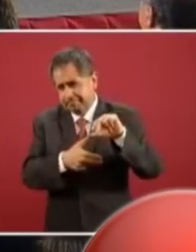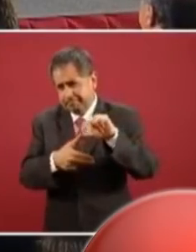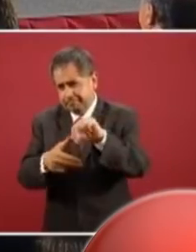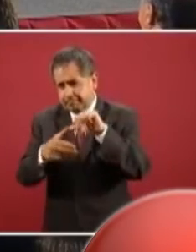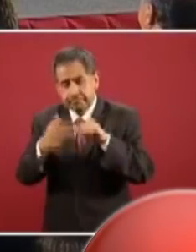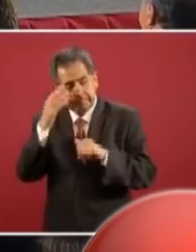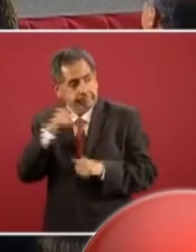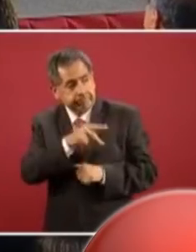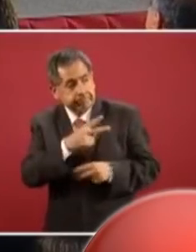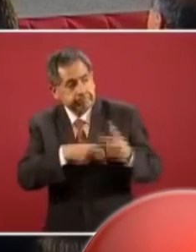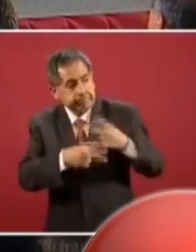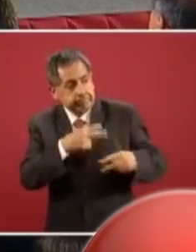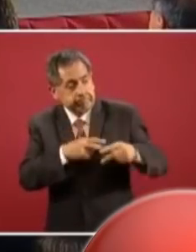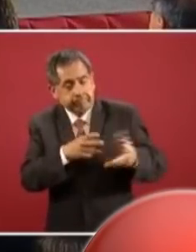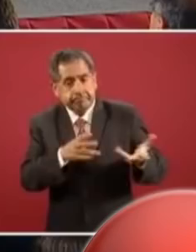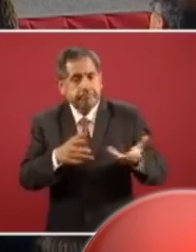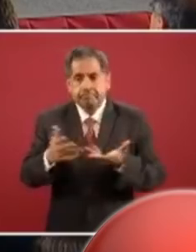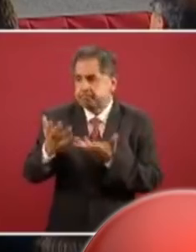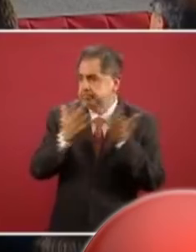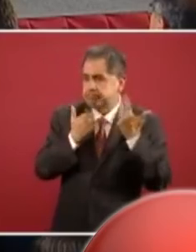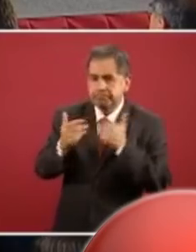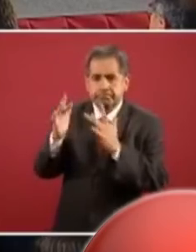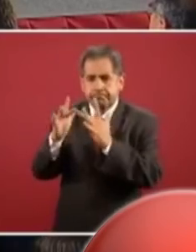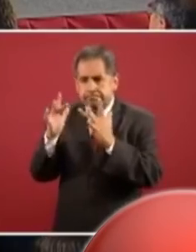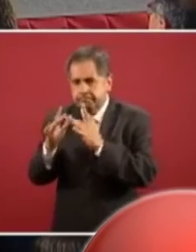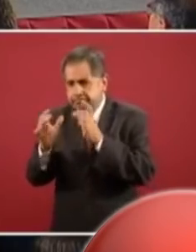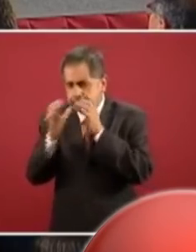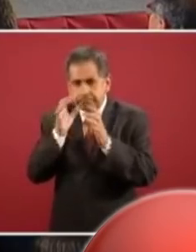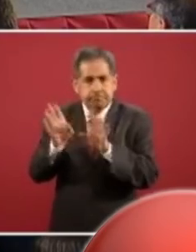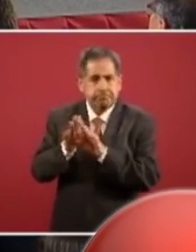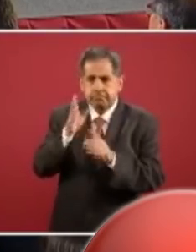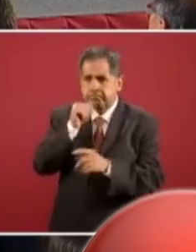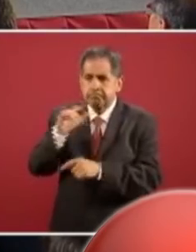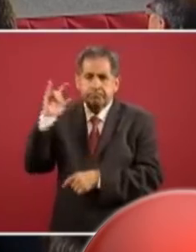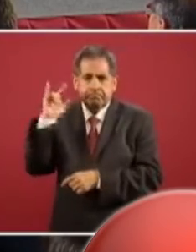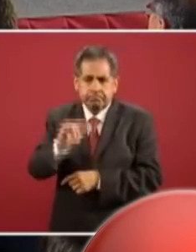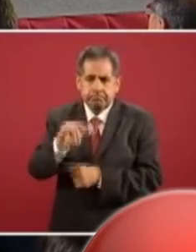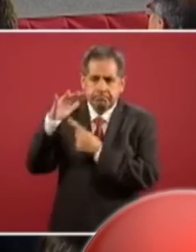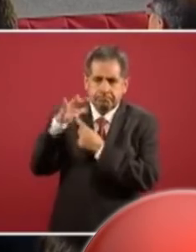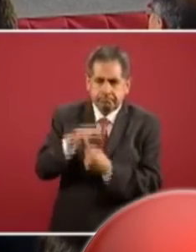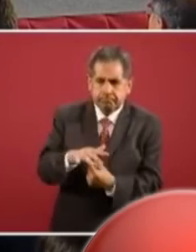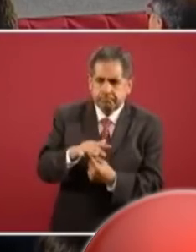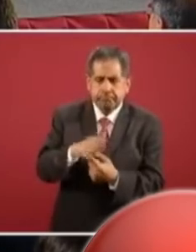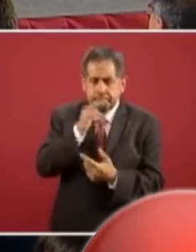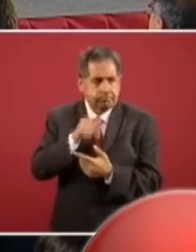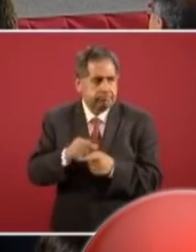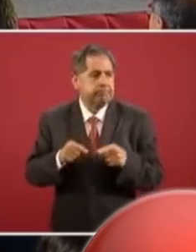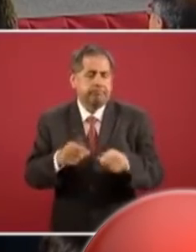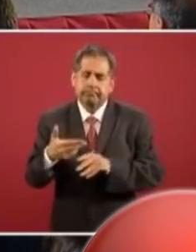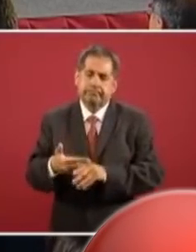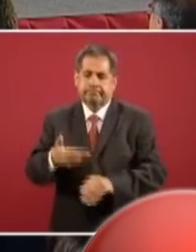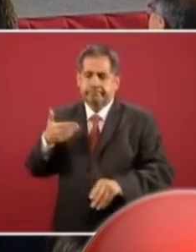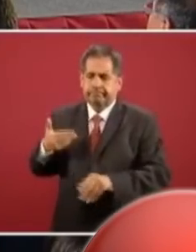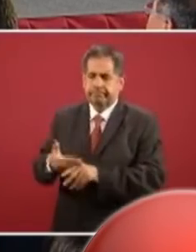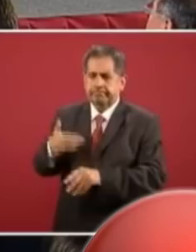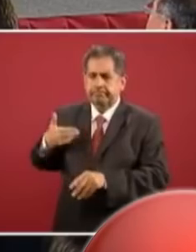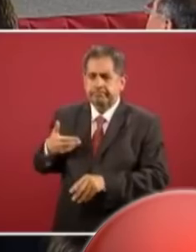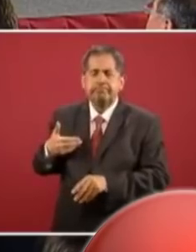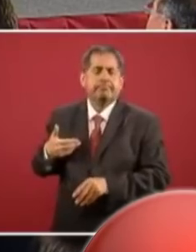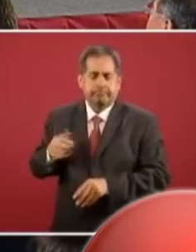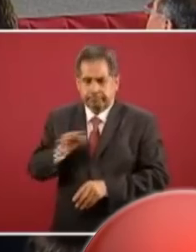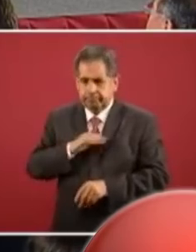que no vamos a tener comunicación o no vamos a poder aterrizar ahí con algunos aviones con insumos, bueno, es bueno que